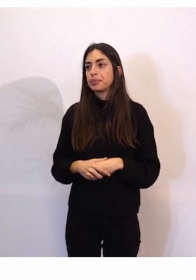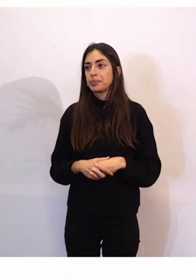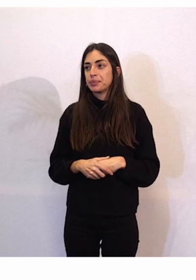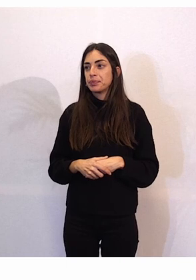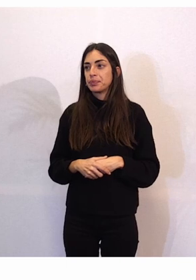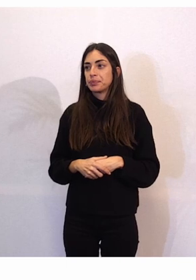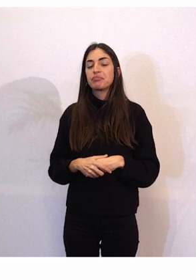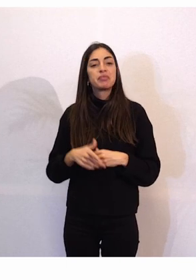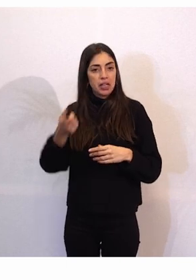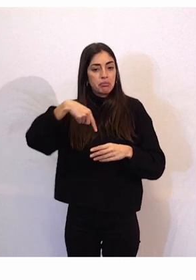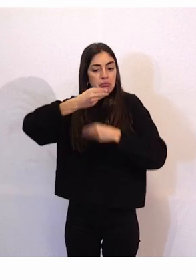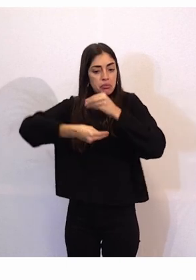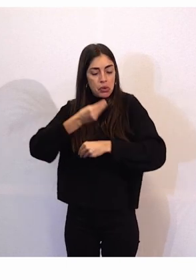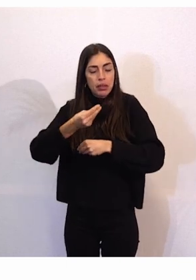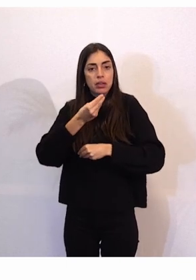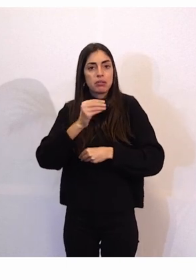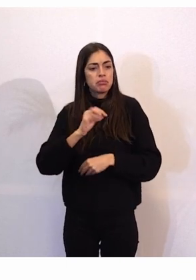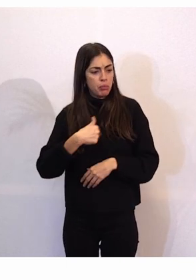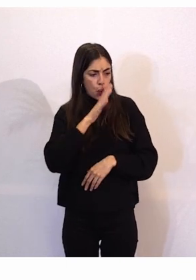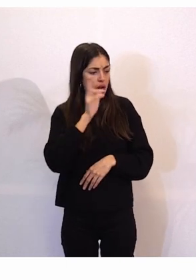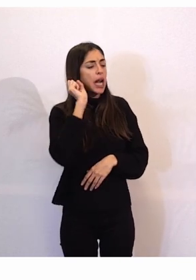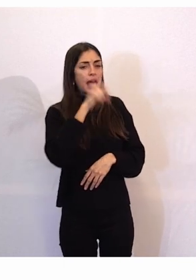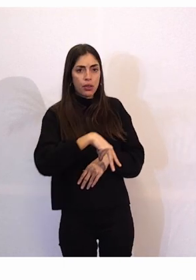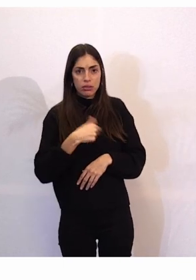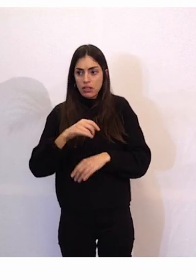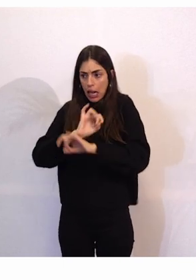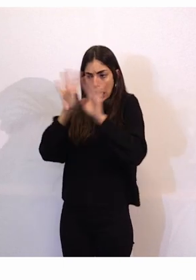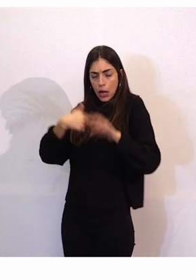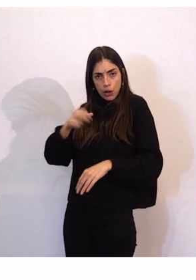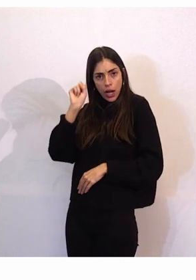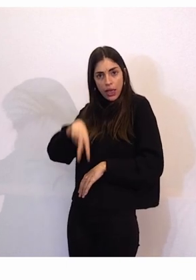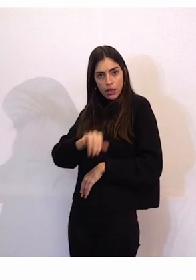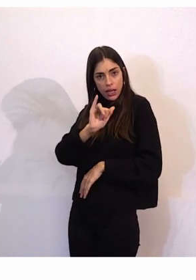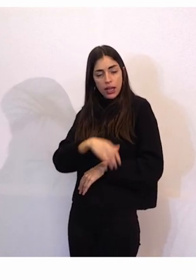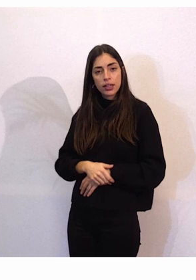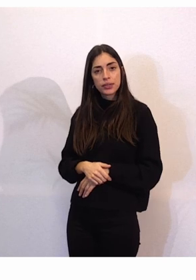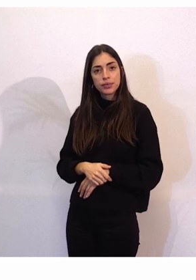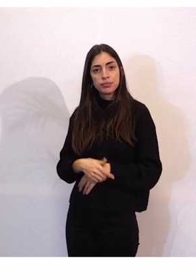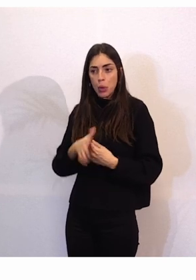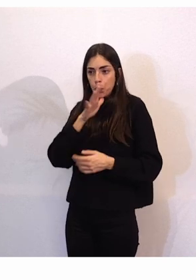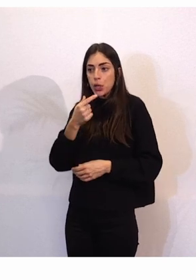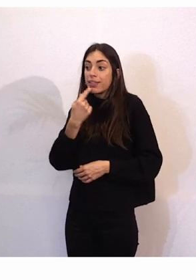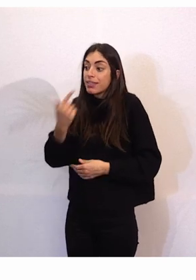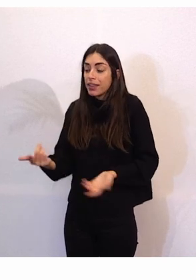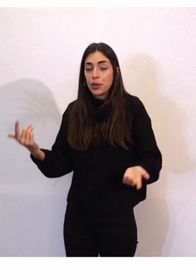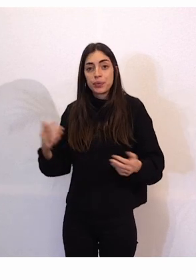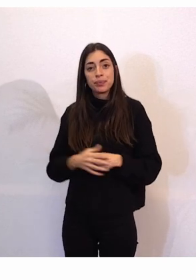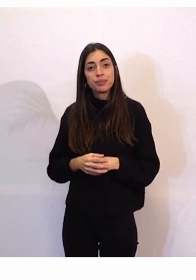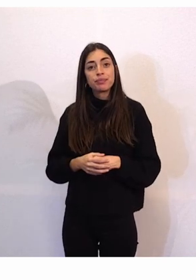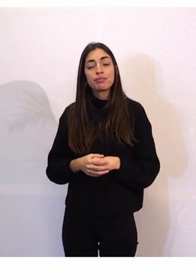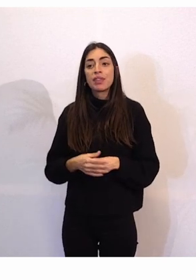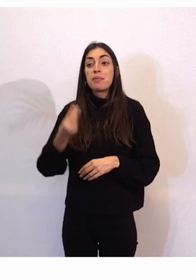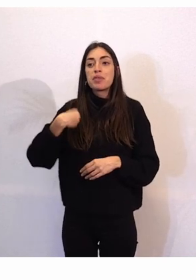Y lo bajaba y decía, pues señora, si tienes razón. Digo, pues claro que tengo razón. Por eso te lo estoy diciendo. Claro. Y como